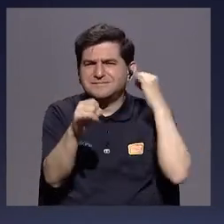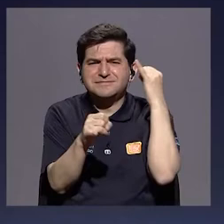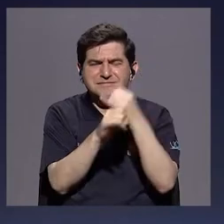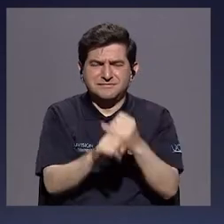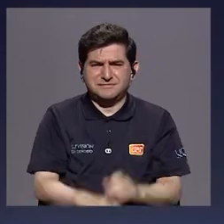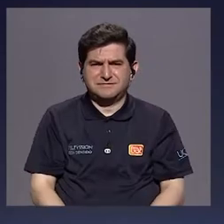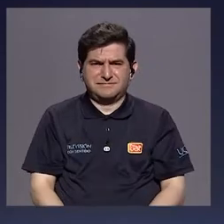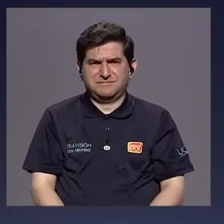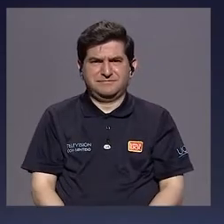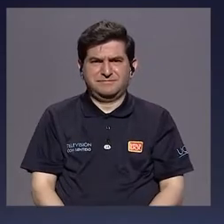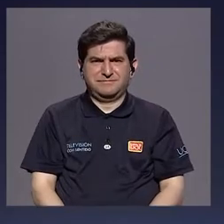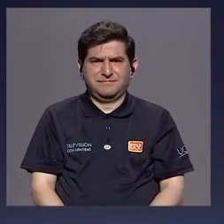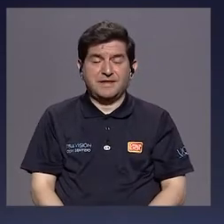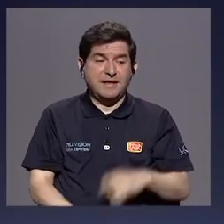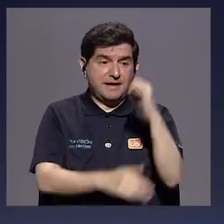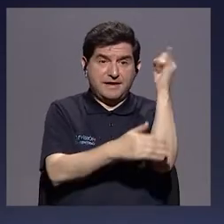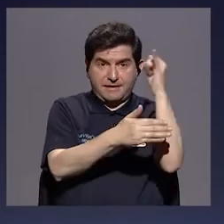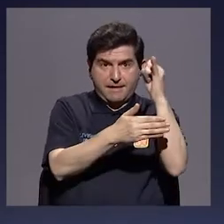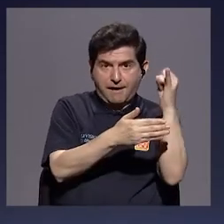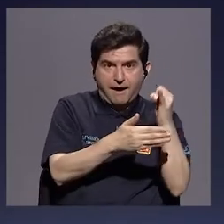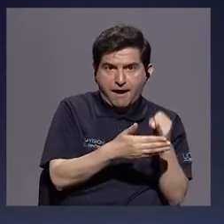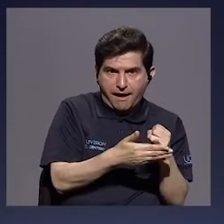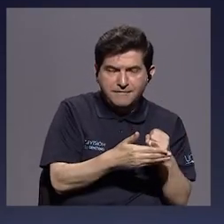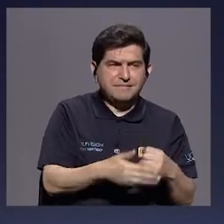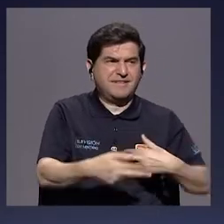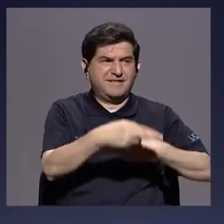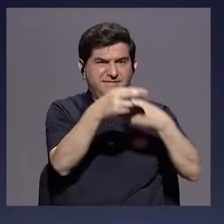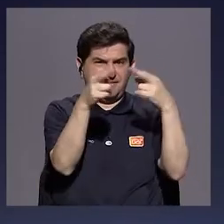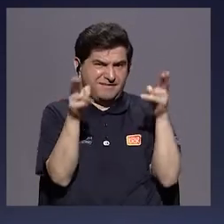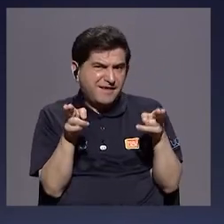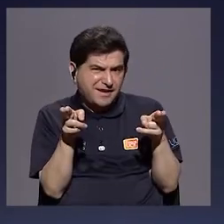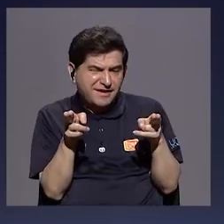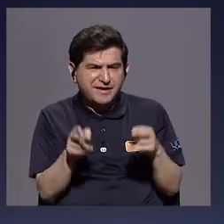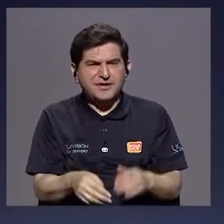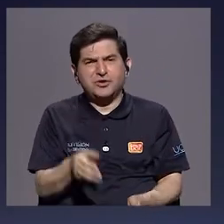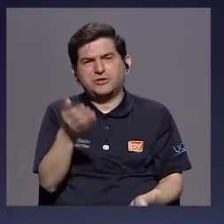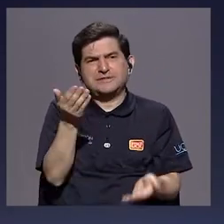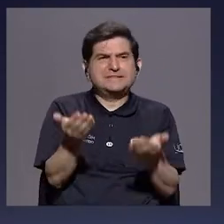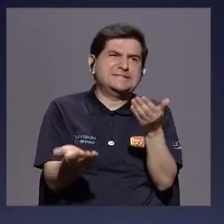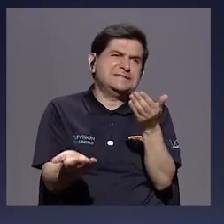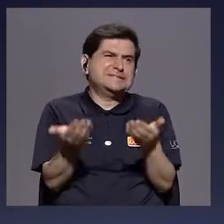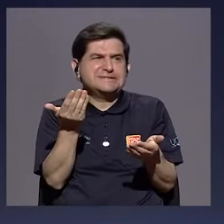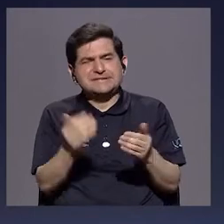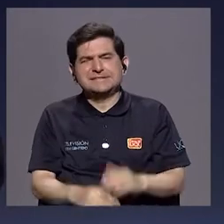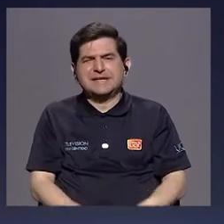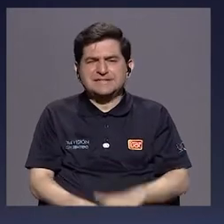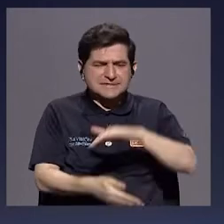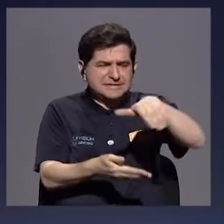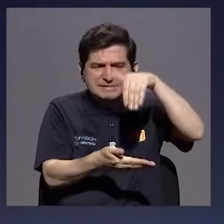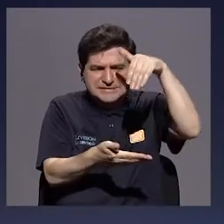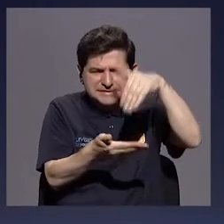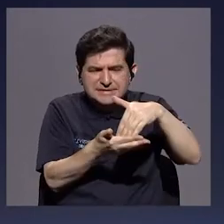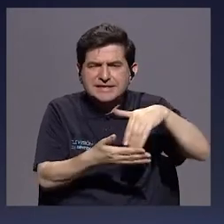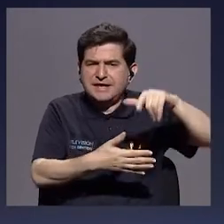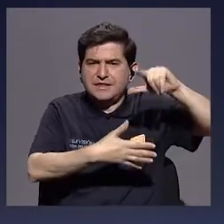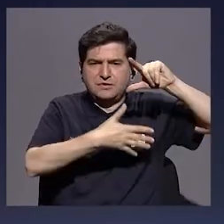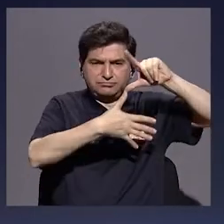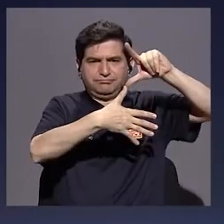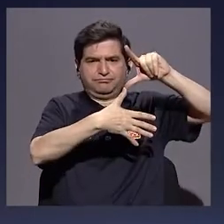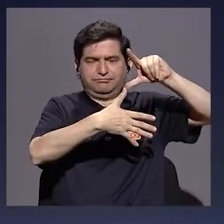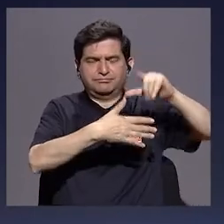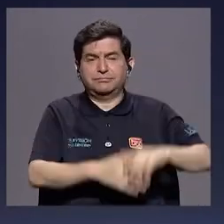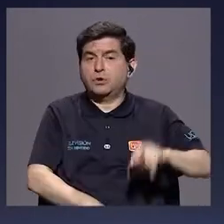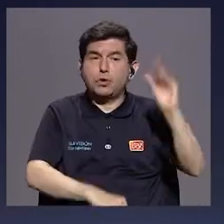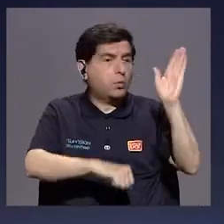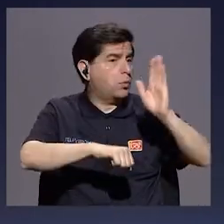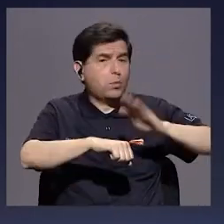todavía el arte regional está un poco centrado en latinoamérica en sí y no es culpa